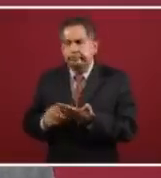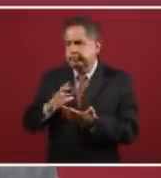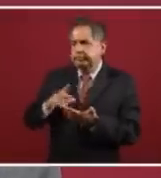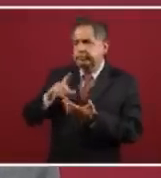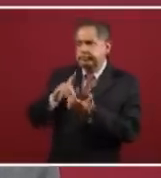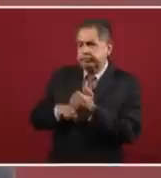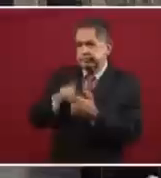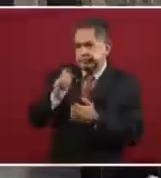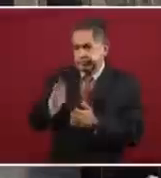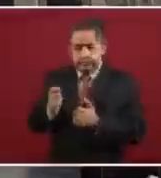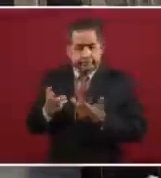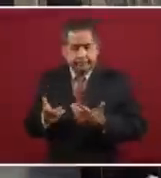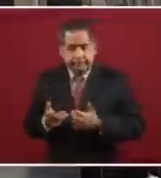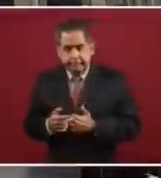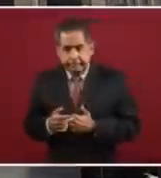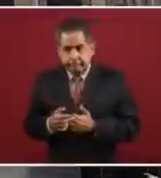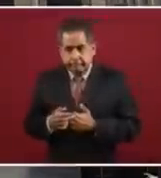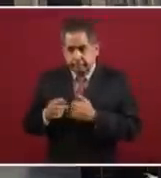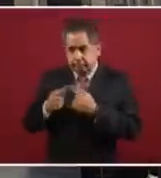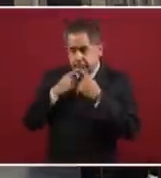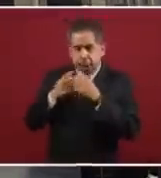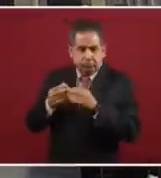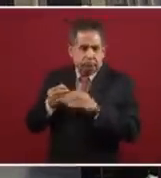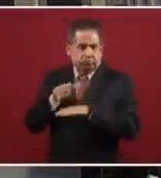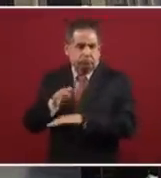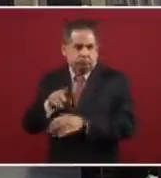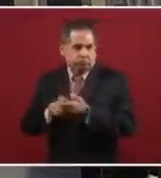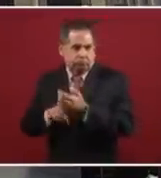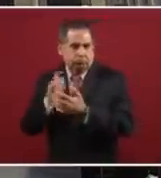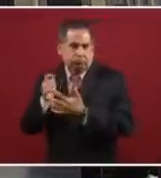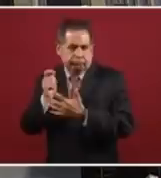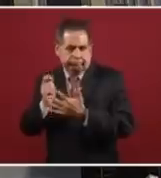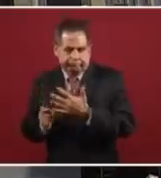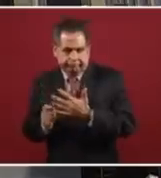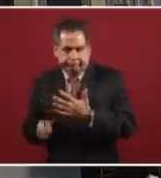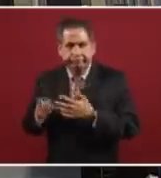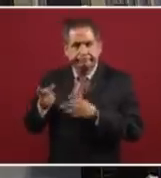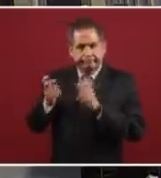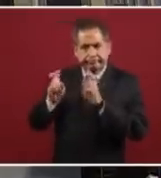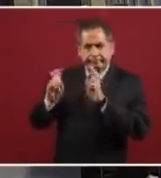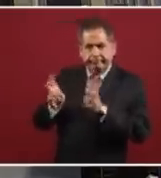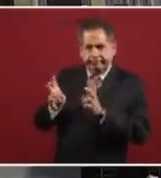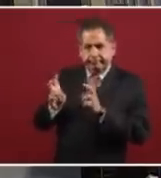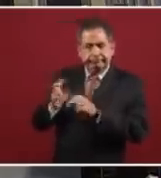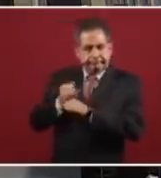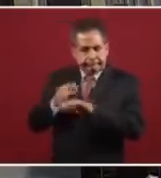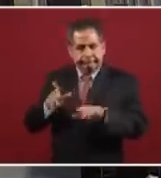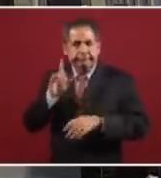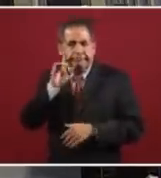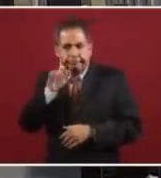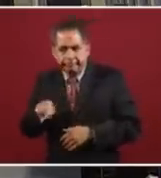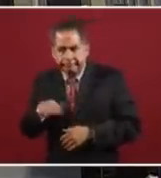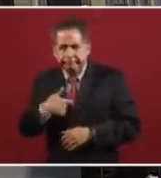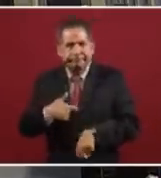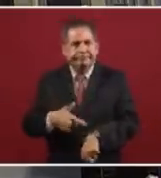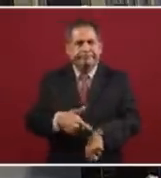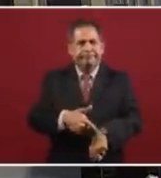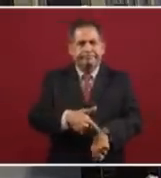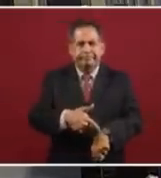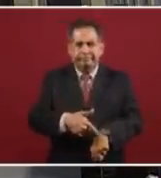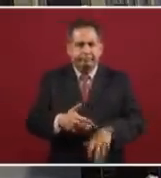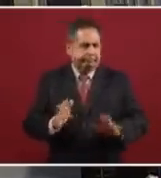existan, que hay, desde luego, sobre este tema, por cuestiones de tiempo.